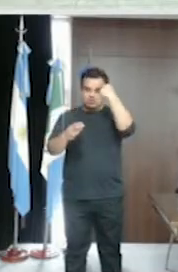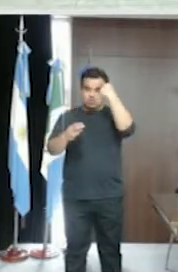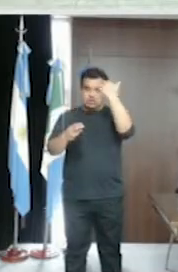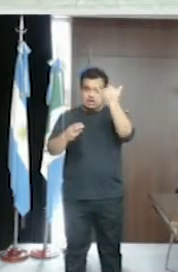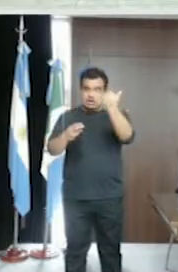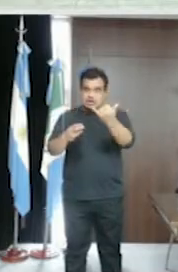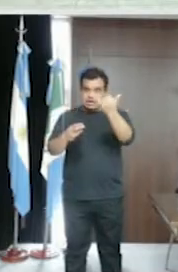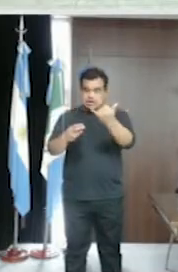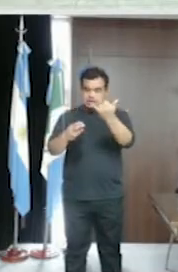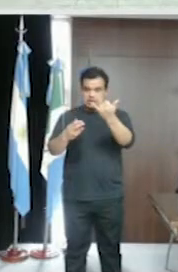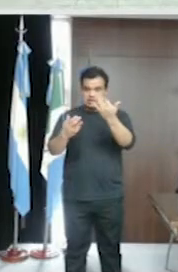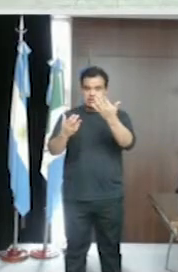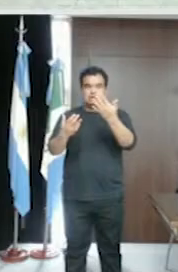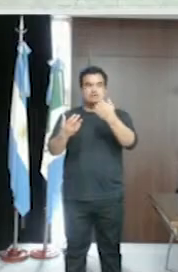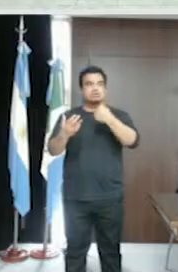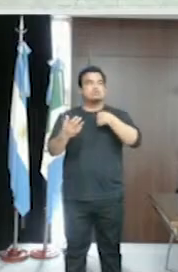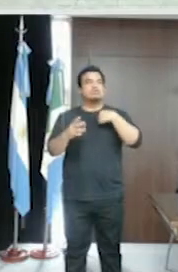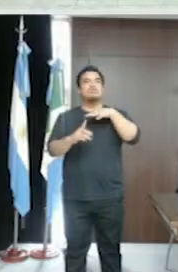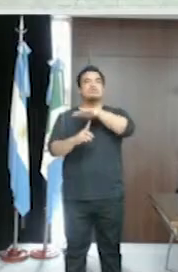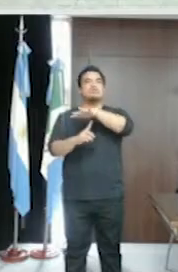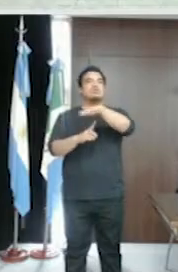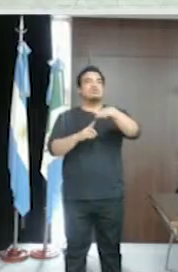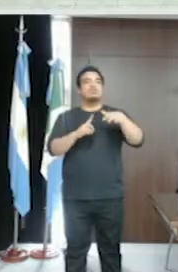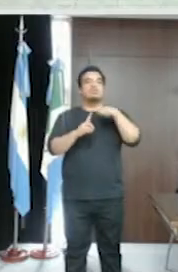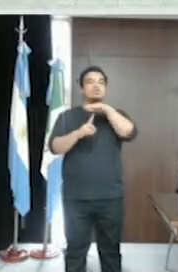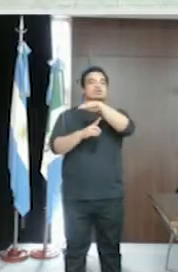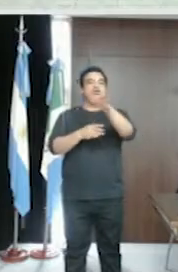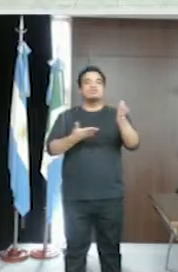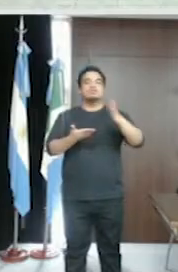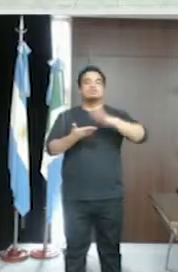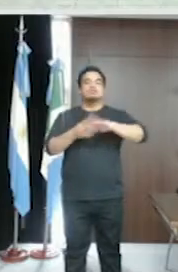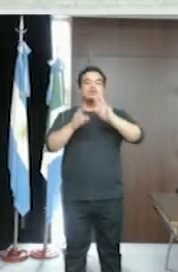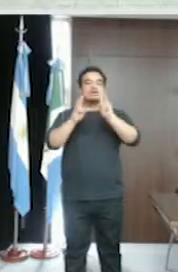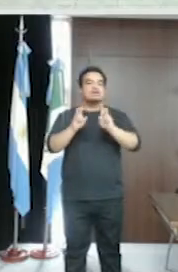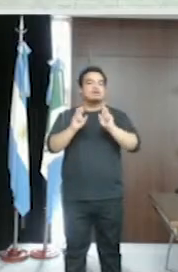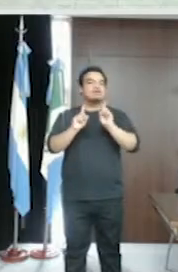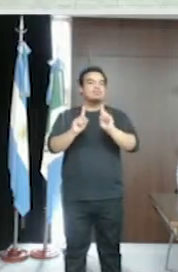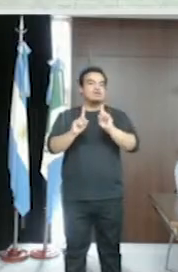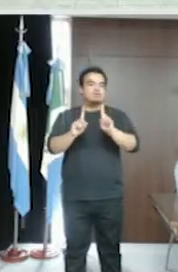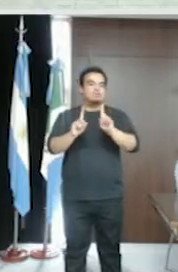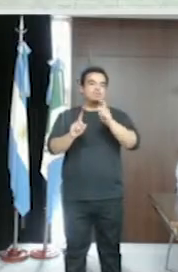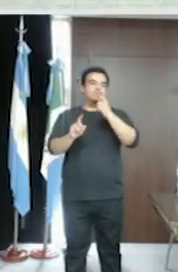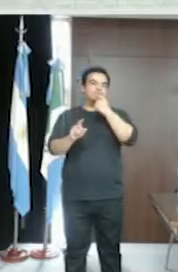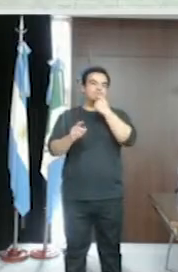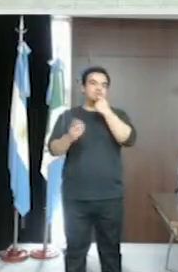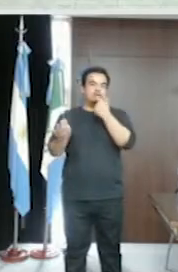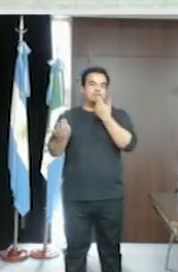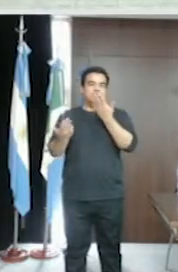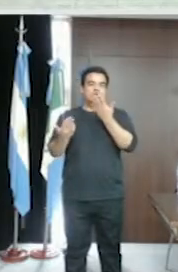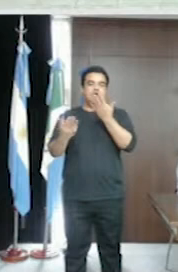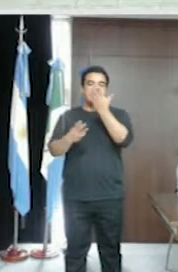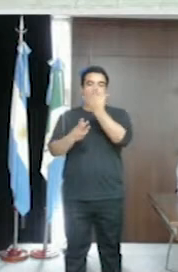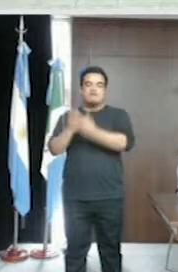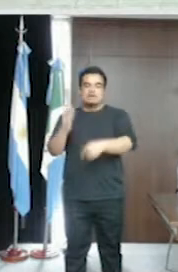simplemente para traer el marco de que todos hablemos de lo mismo, el trastorno cognitivo está relacionado con